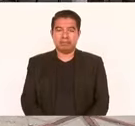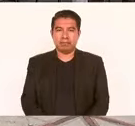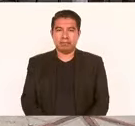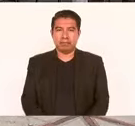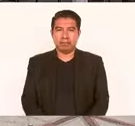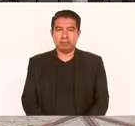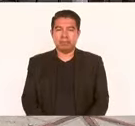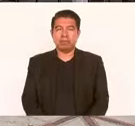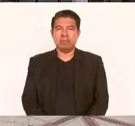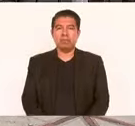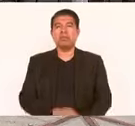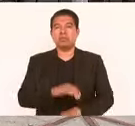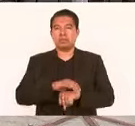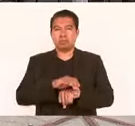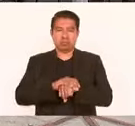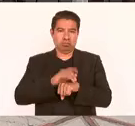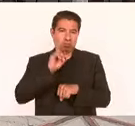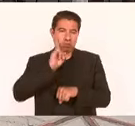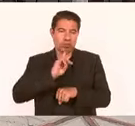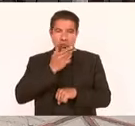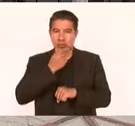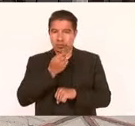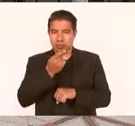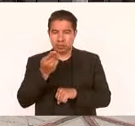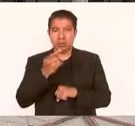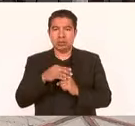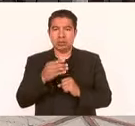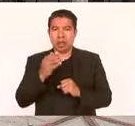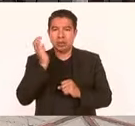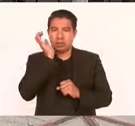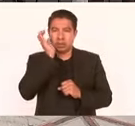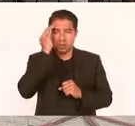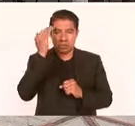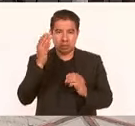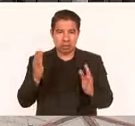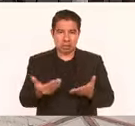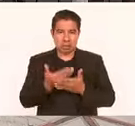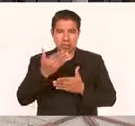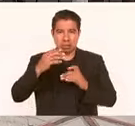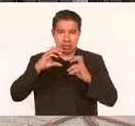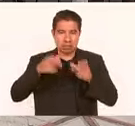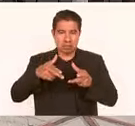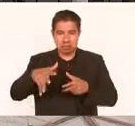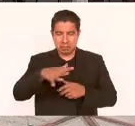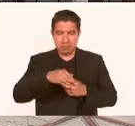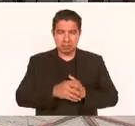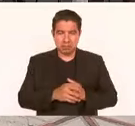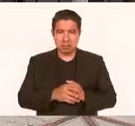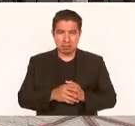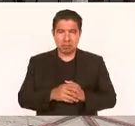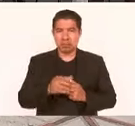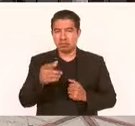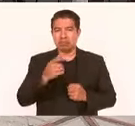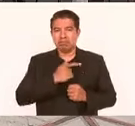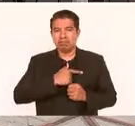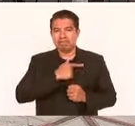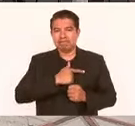Amigas, amigos de San Cristóbal, del estado de Chiapas, me da mucho